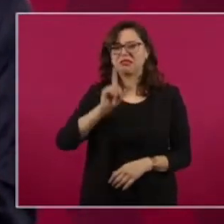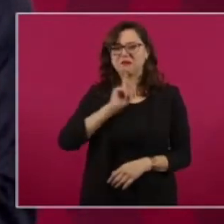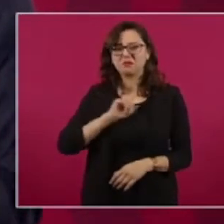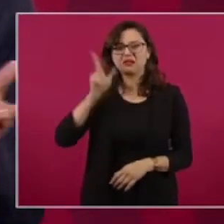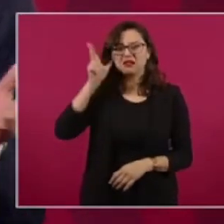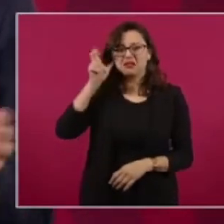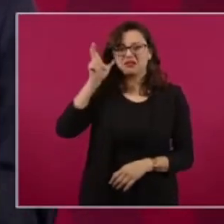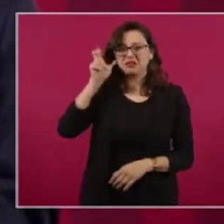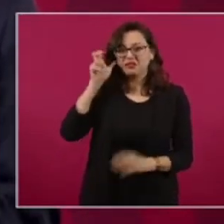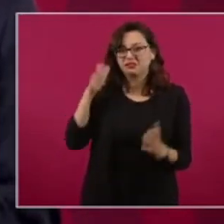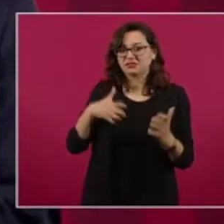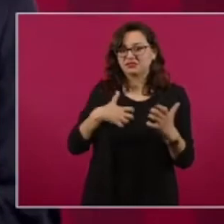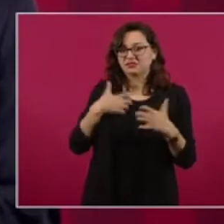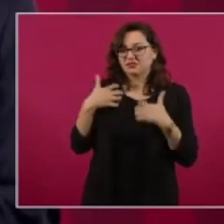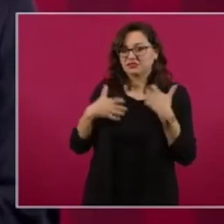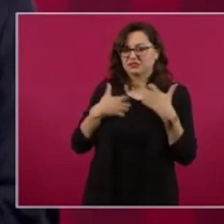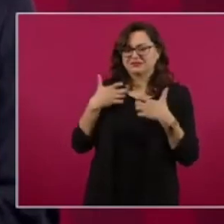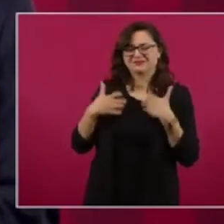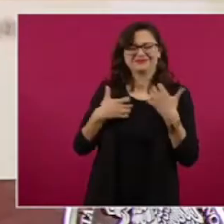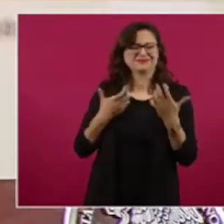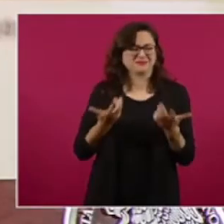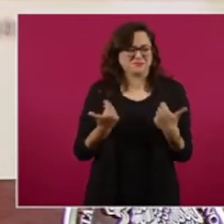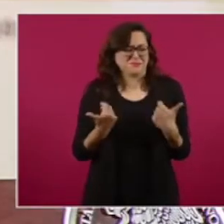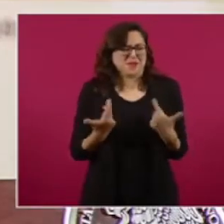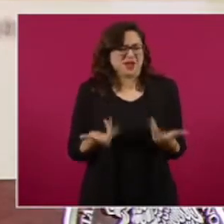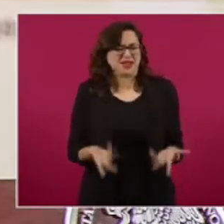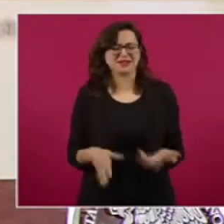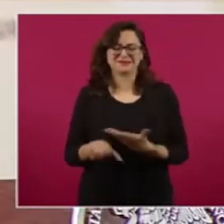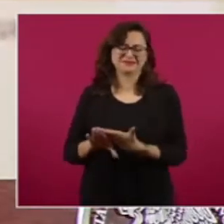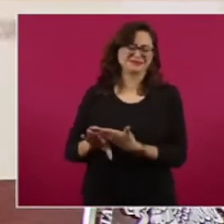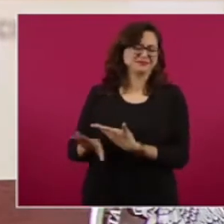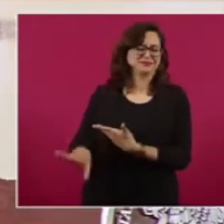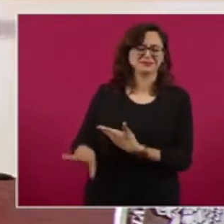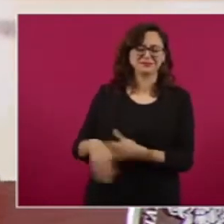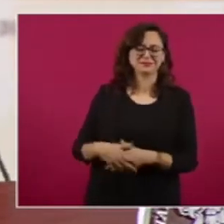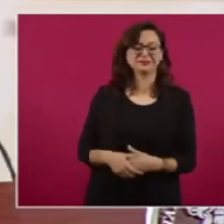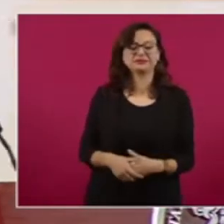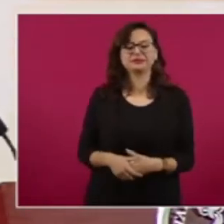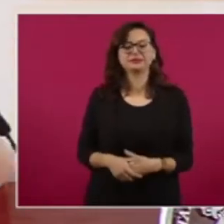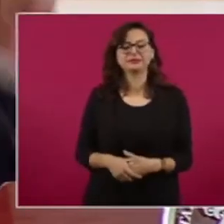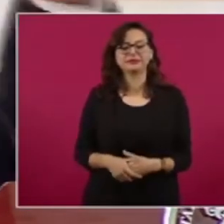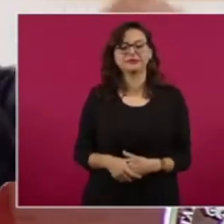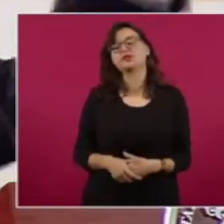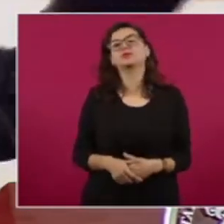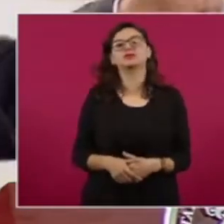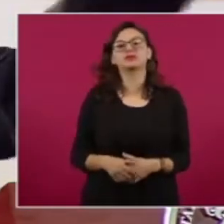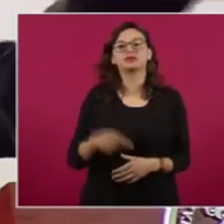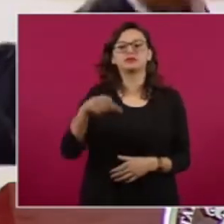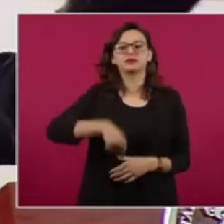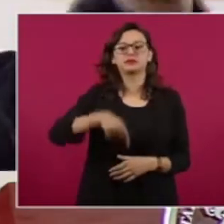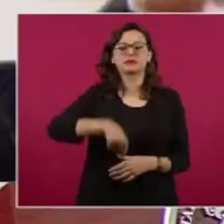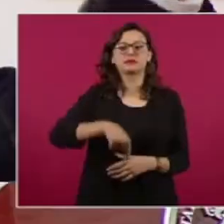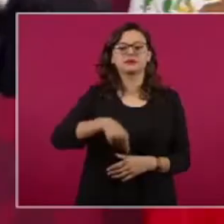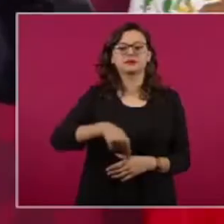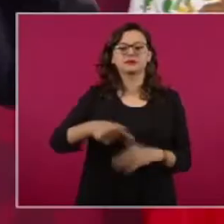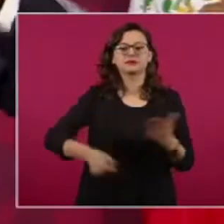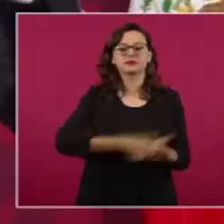Enojos o malos momentos. Pero eso aquí,